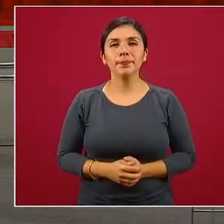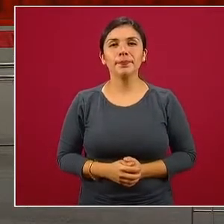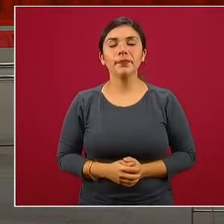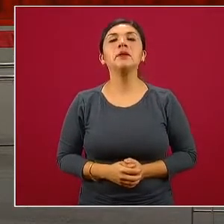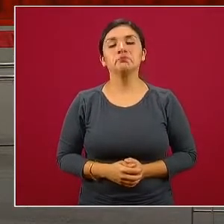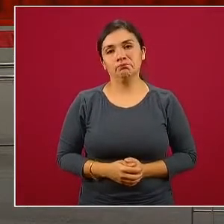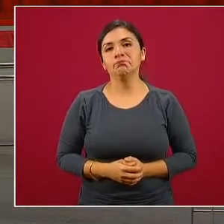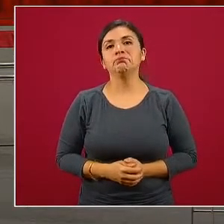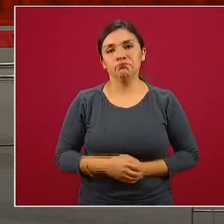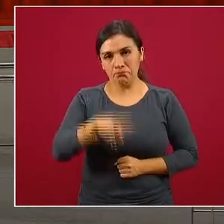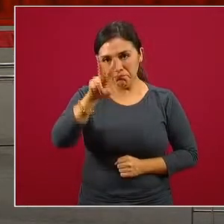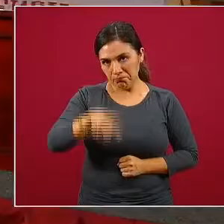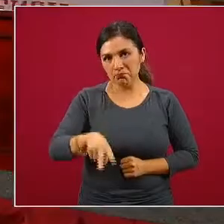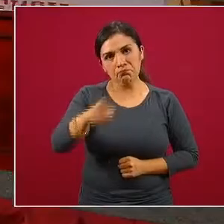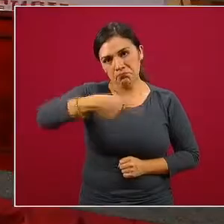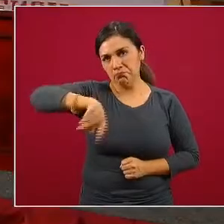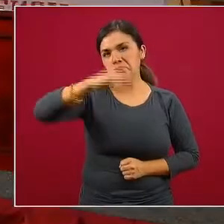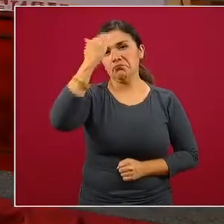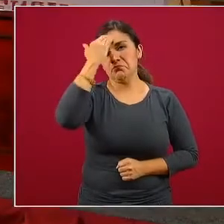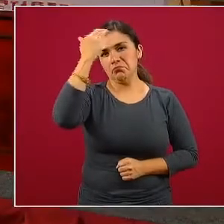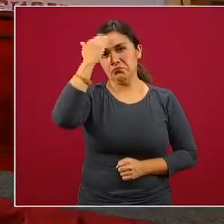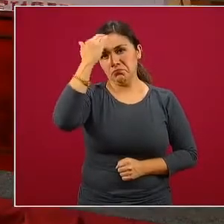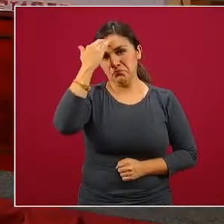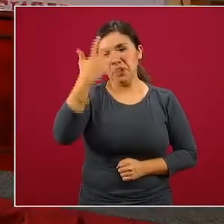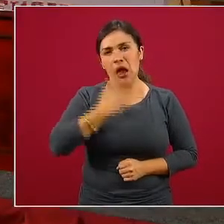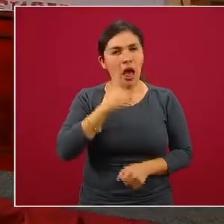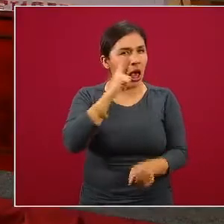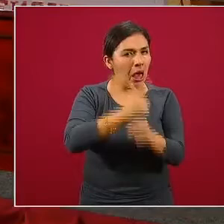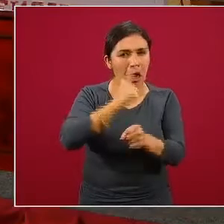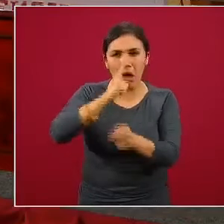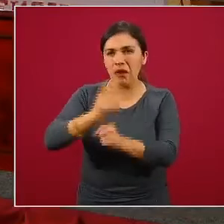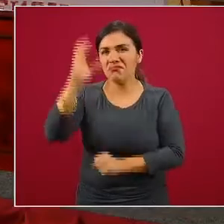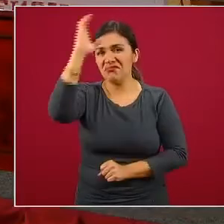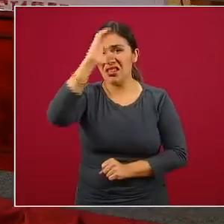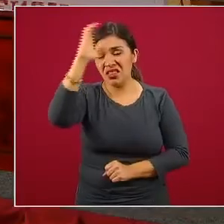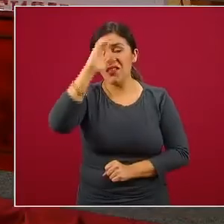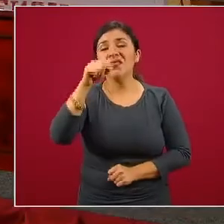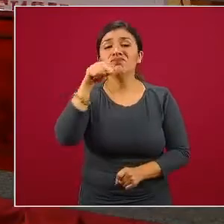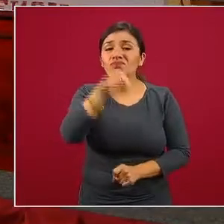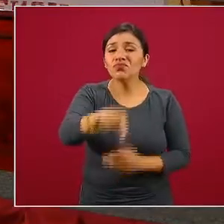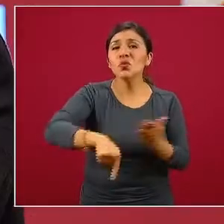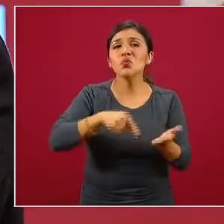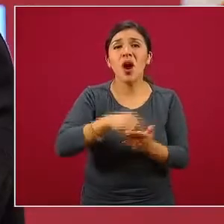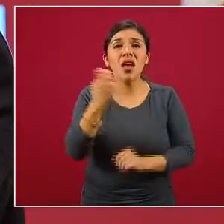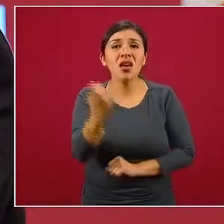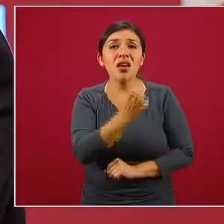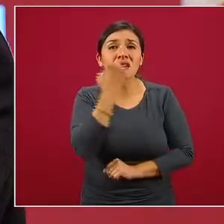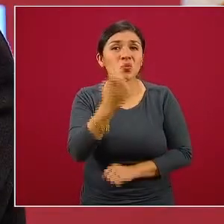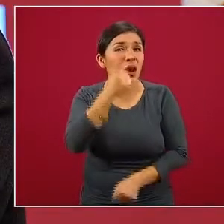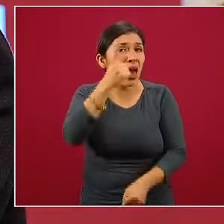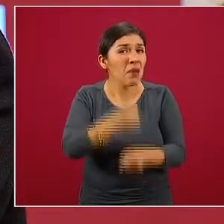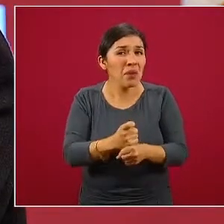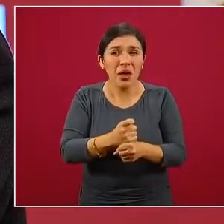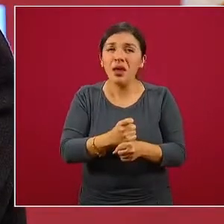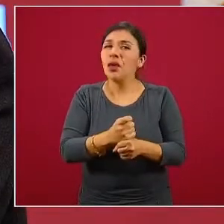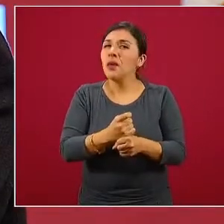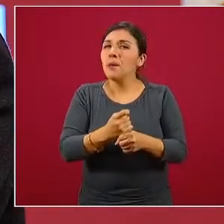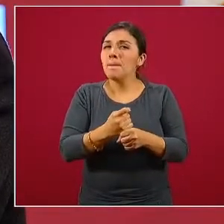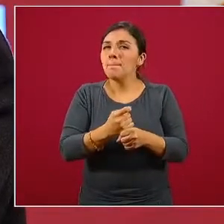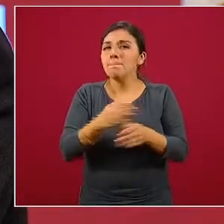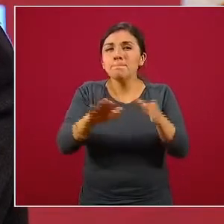Ciertamente se conoce, hay evidencia científica de que las escuelas particularmente las del